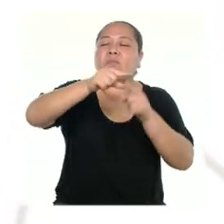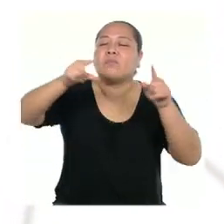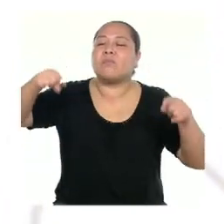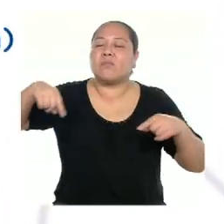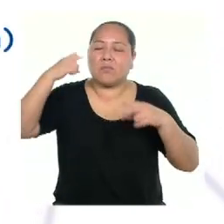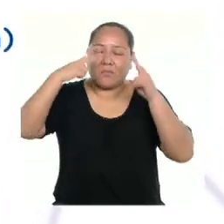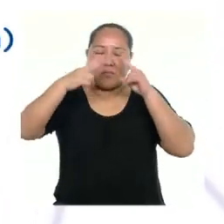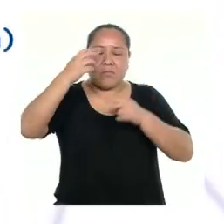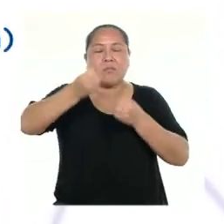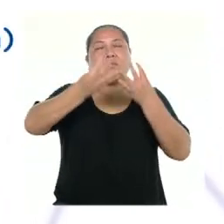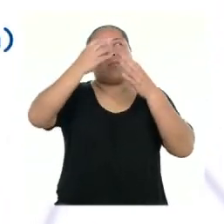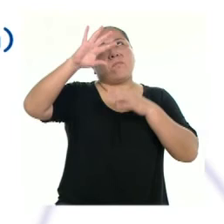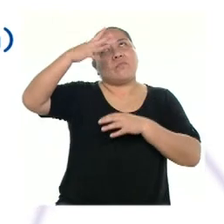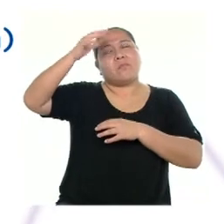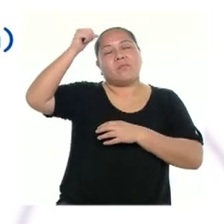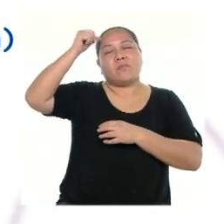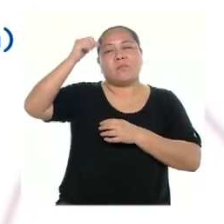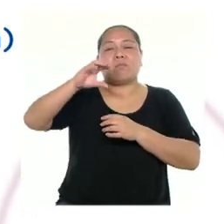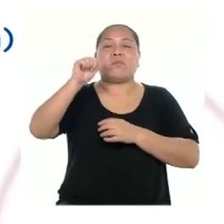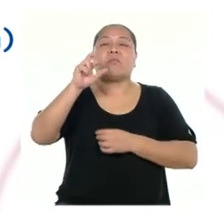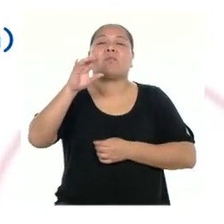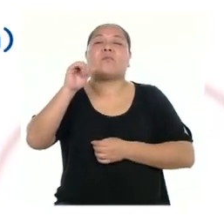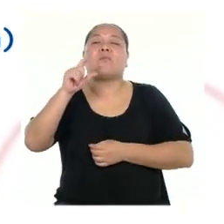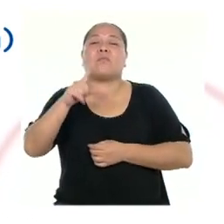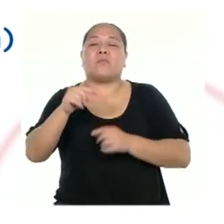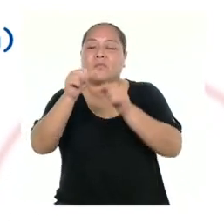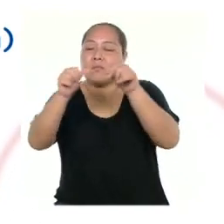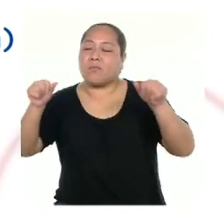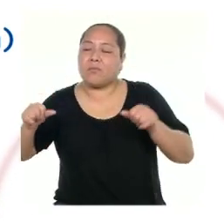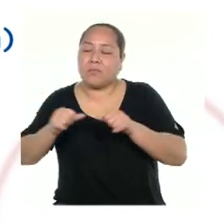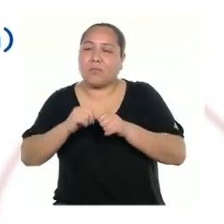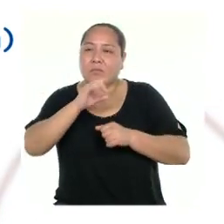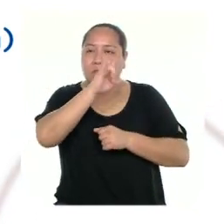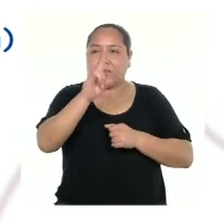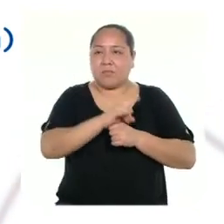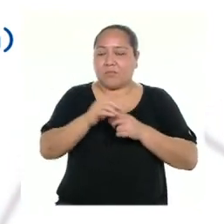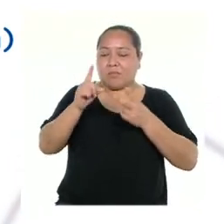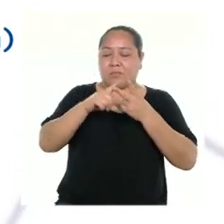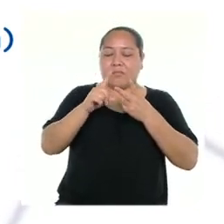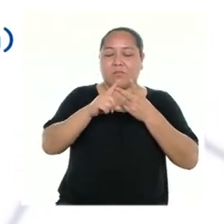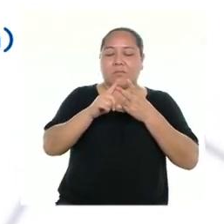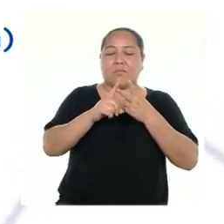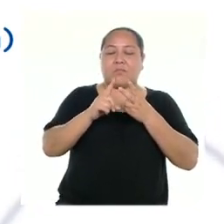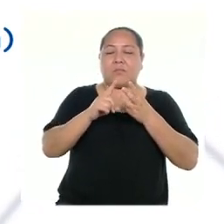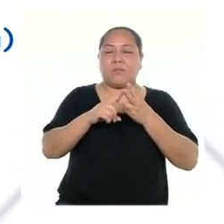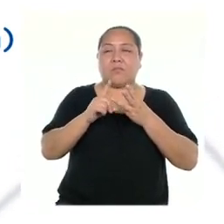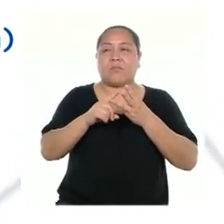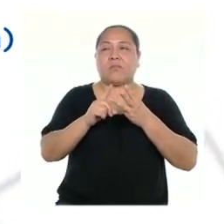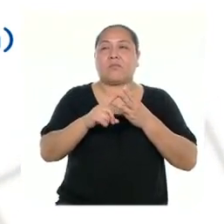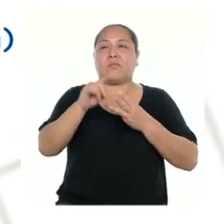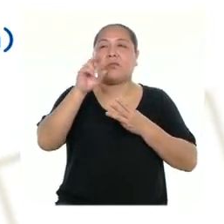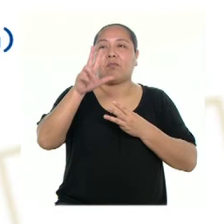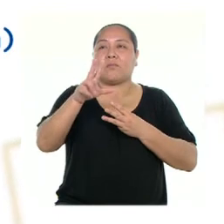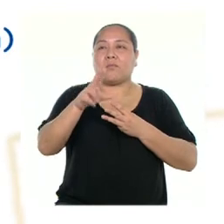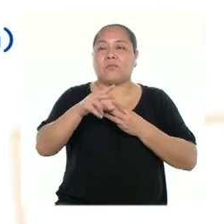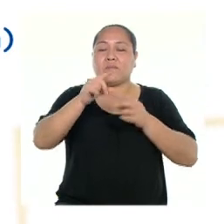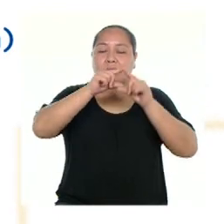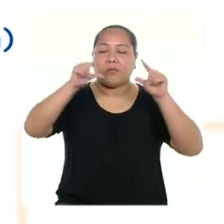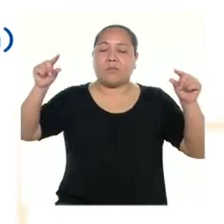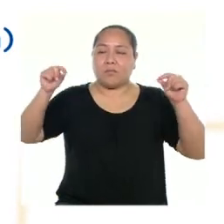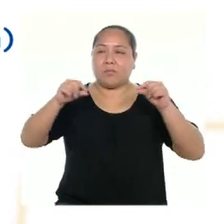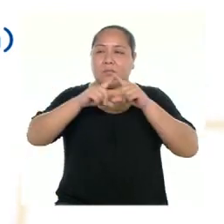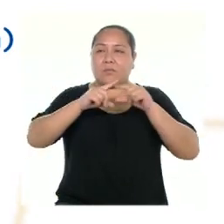su superficie, o sea, el área, empleando A. Tiras rectangulares y B.